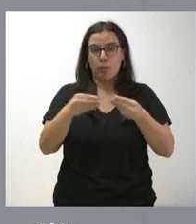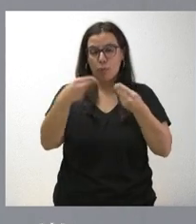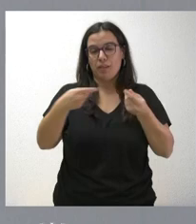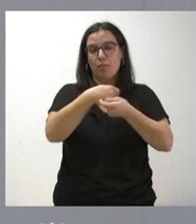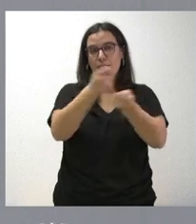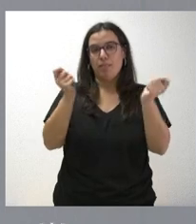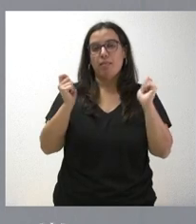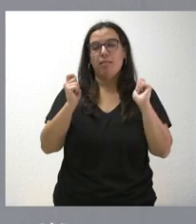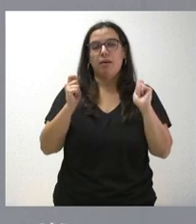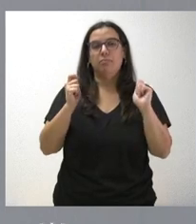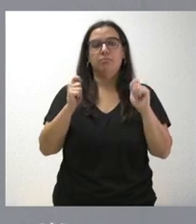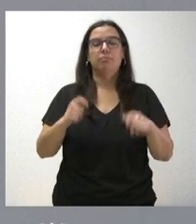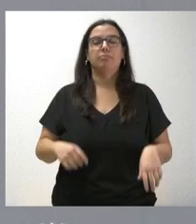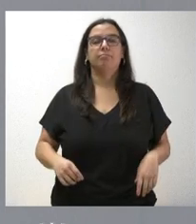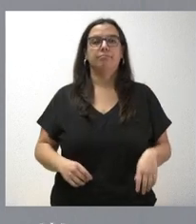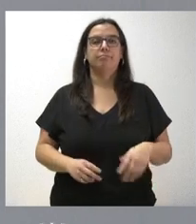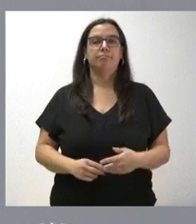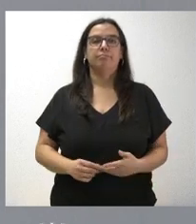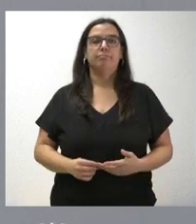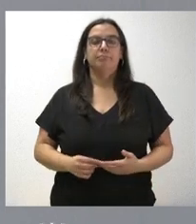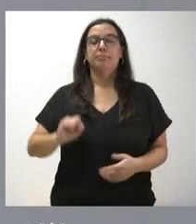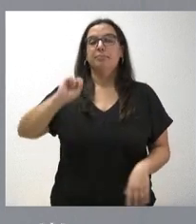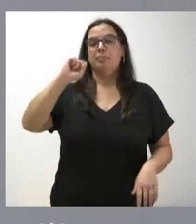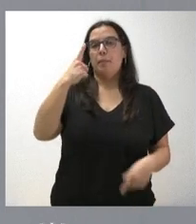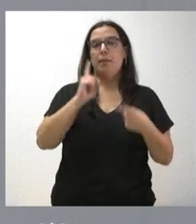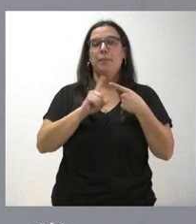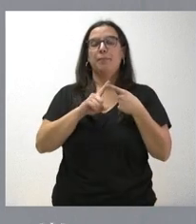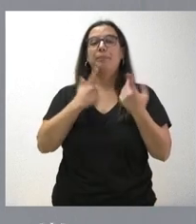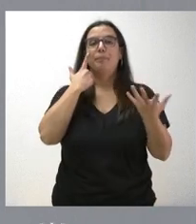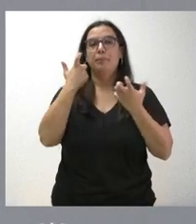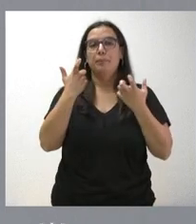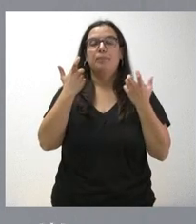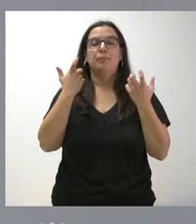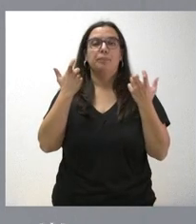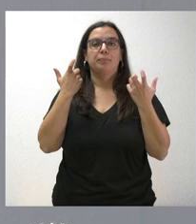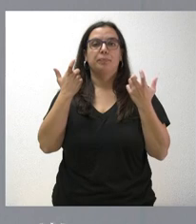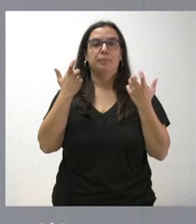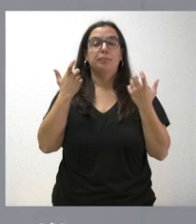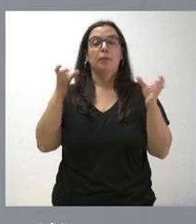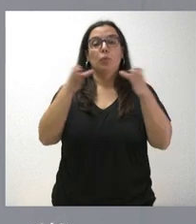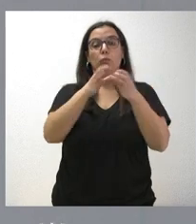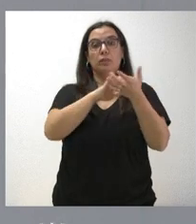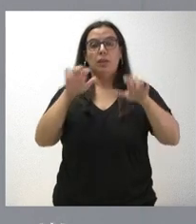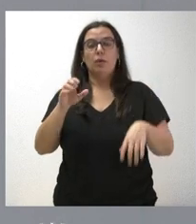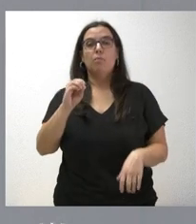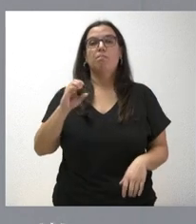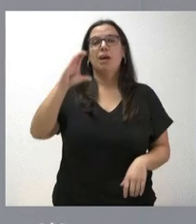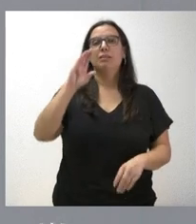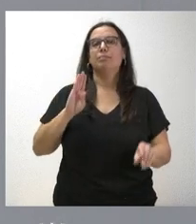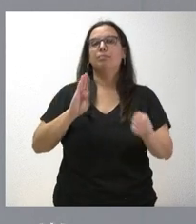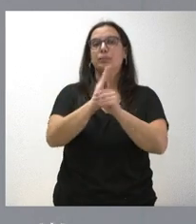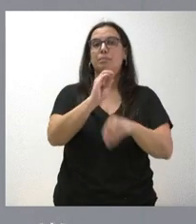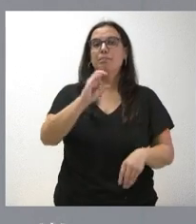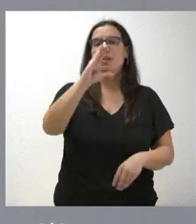ya distribuida en primer lugar destaco que la junta incrementa la financiación